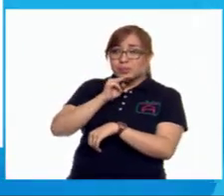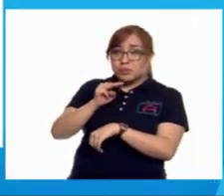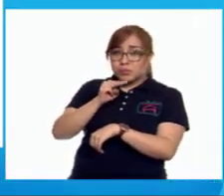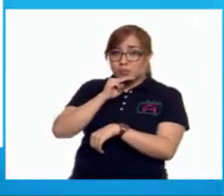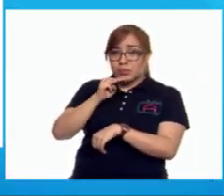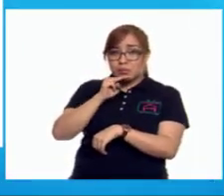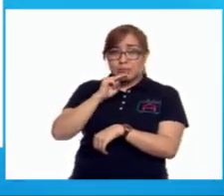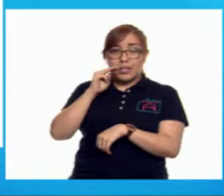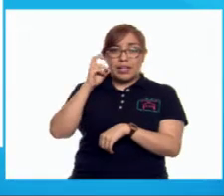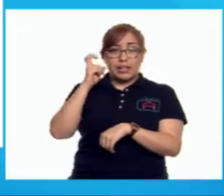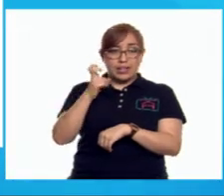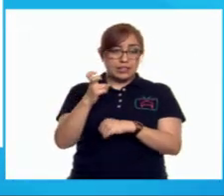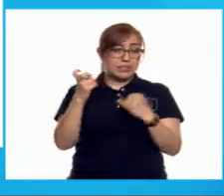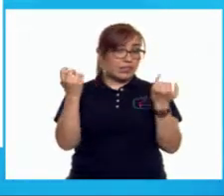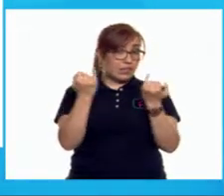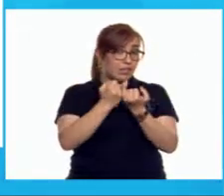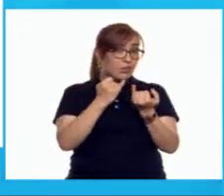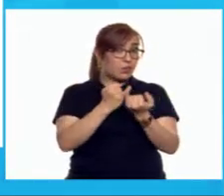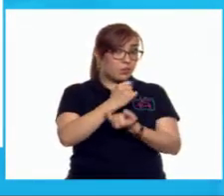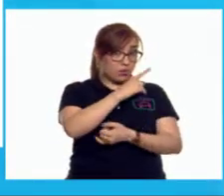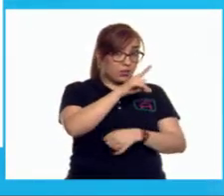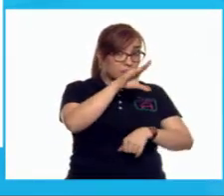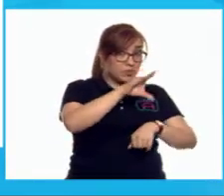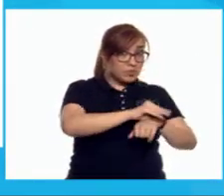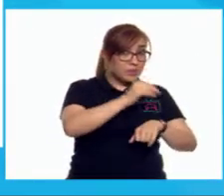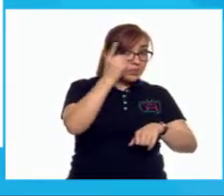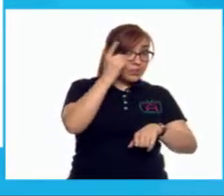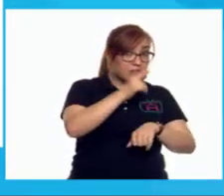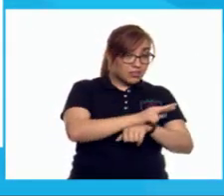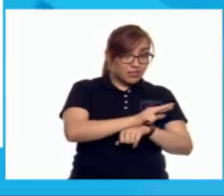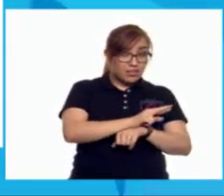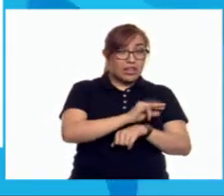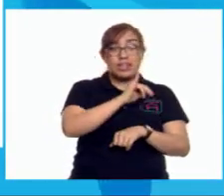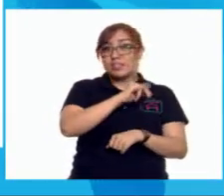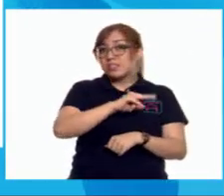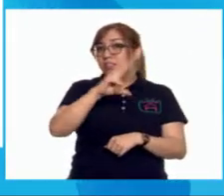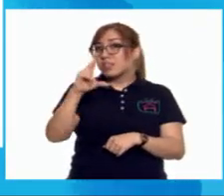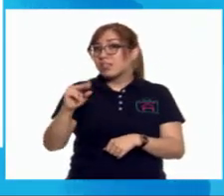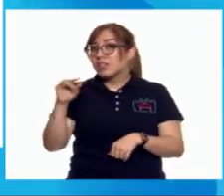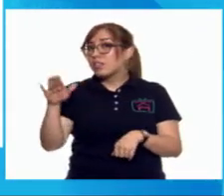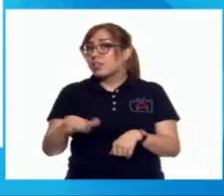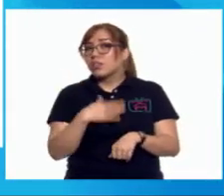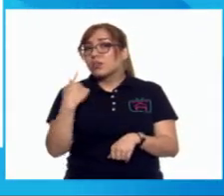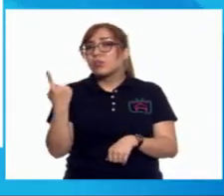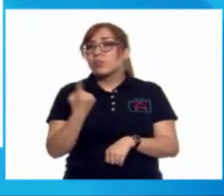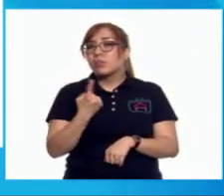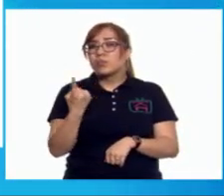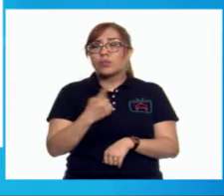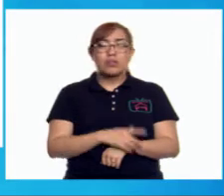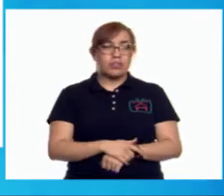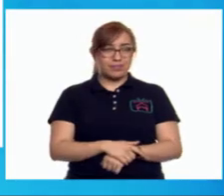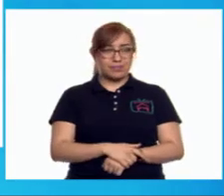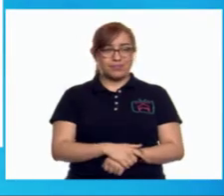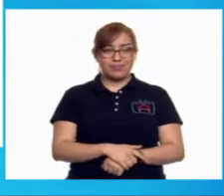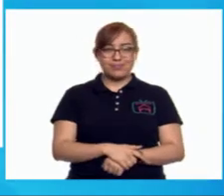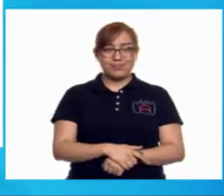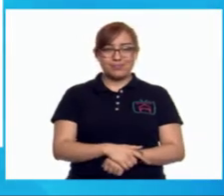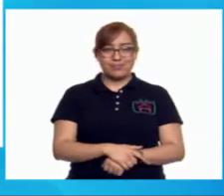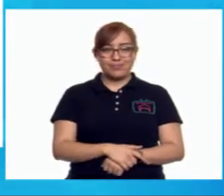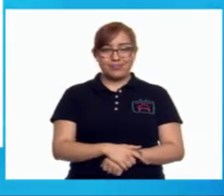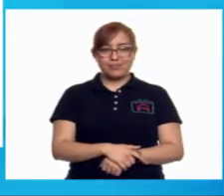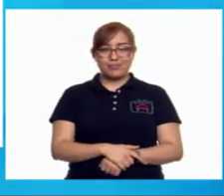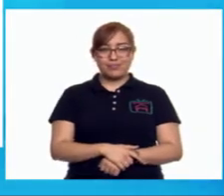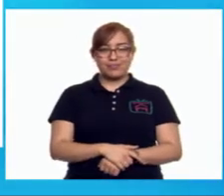su mamá es igual a cómo lo hace con la directora? Sí o no y por qué.